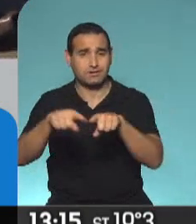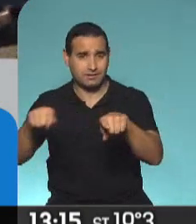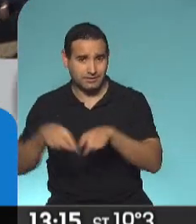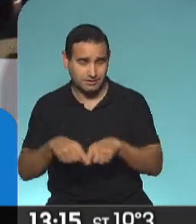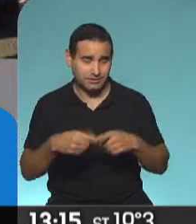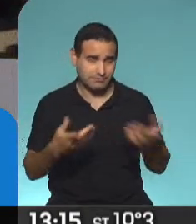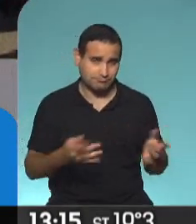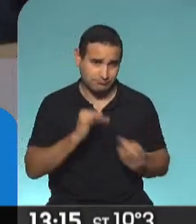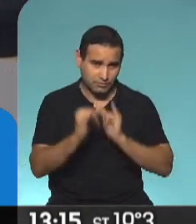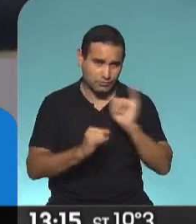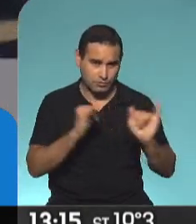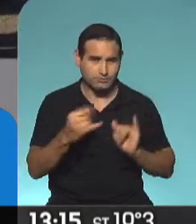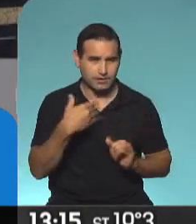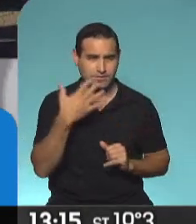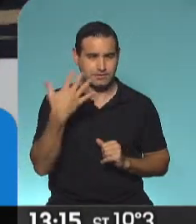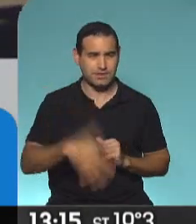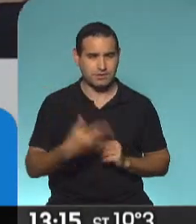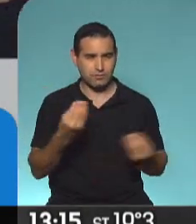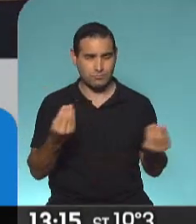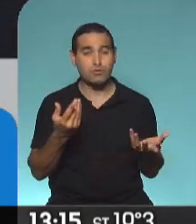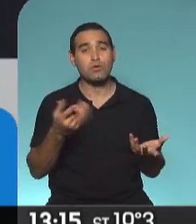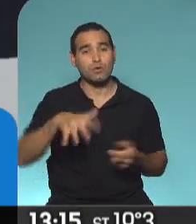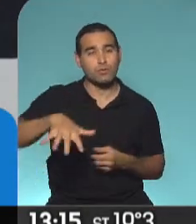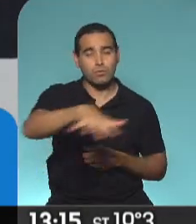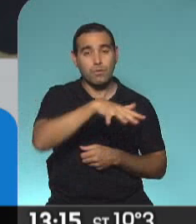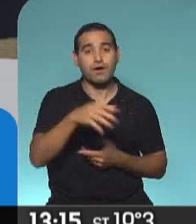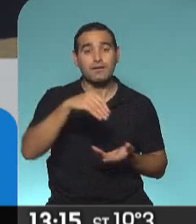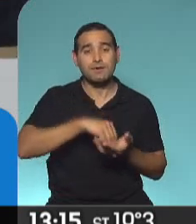Silvia, para contextualizar, cerca también